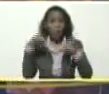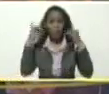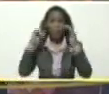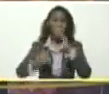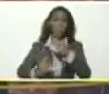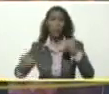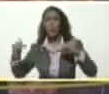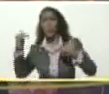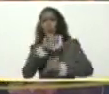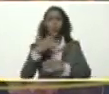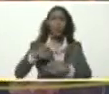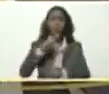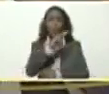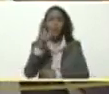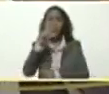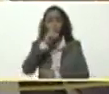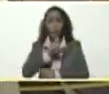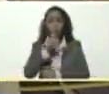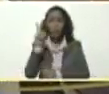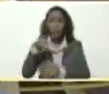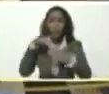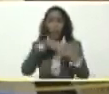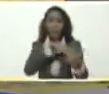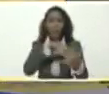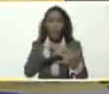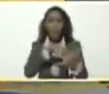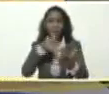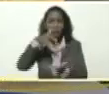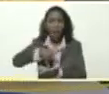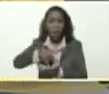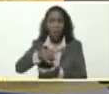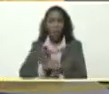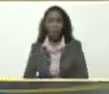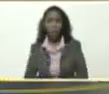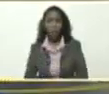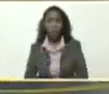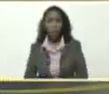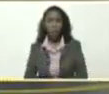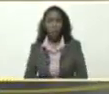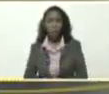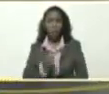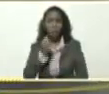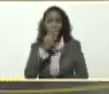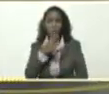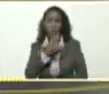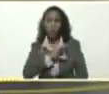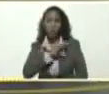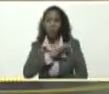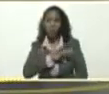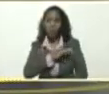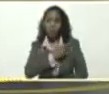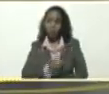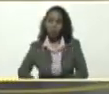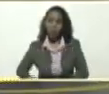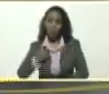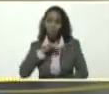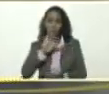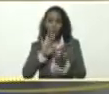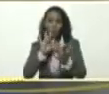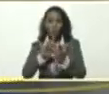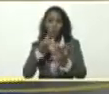campo editorial los 200 años de la batalla de Carabobo. Y bueno, señor presidente, conversadito, le doy el pase